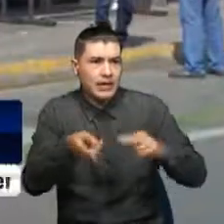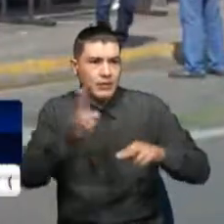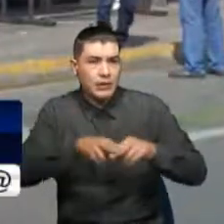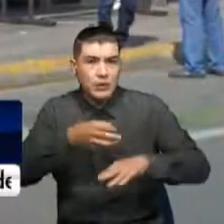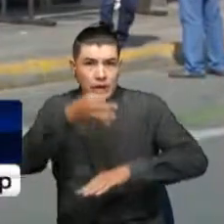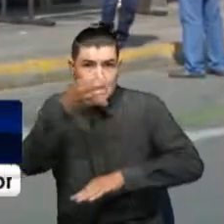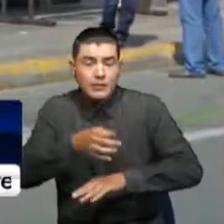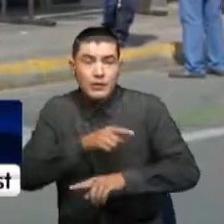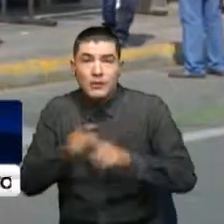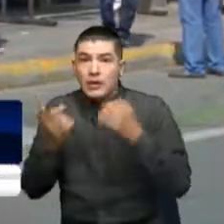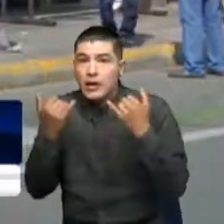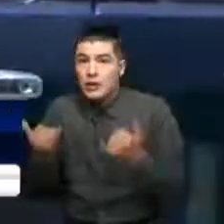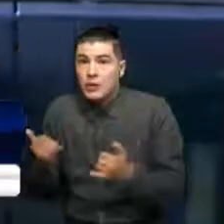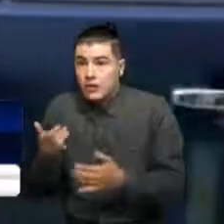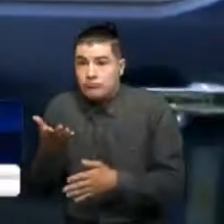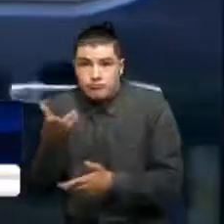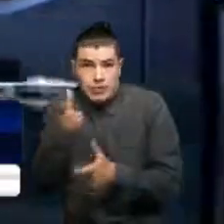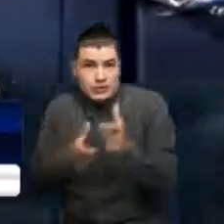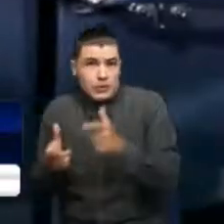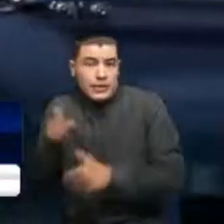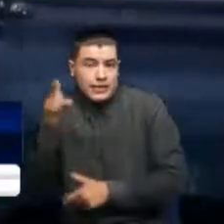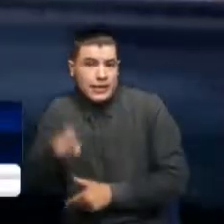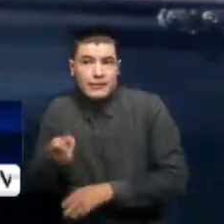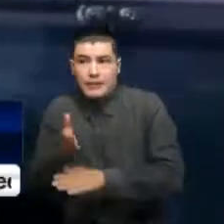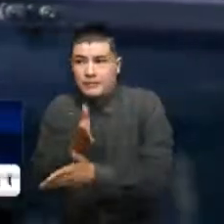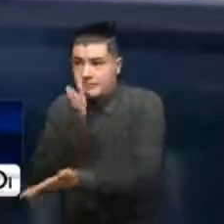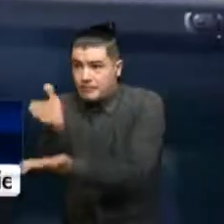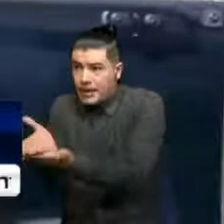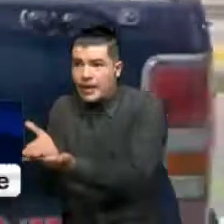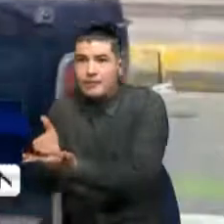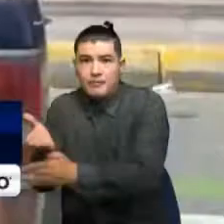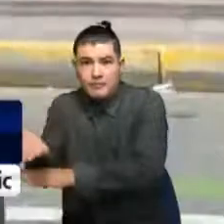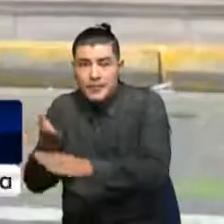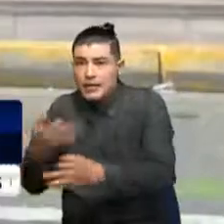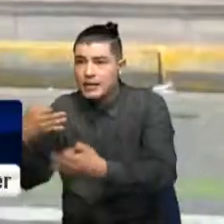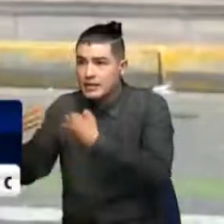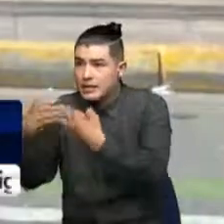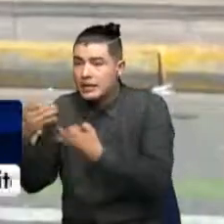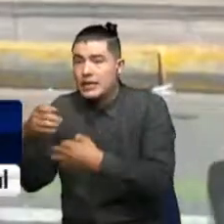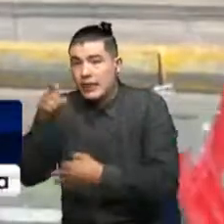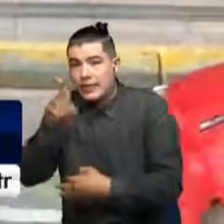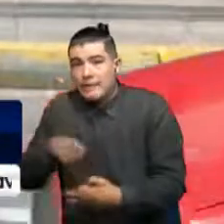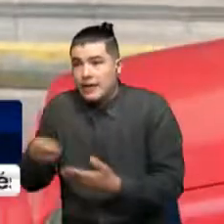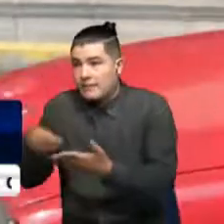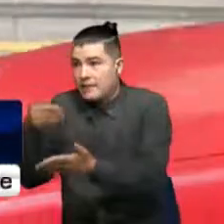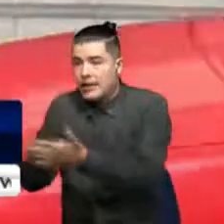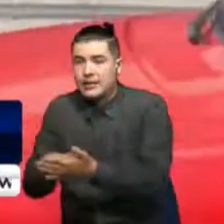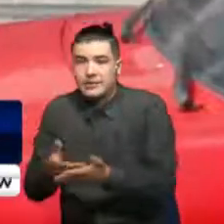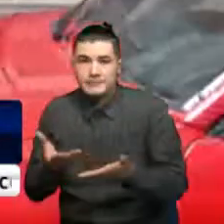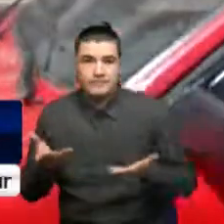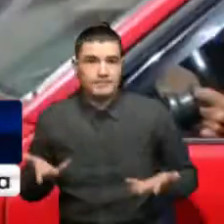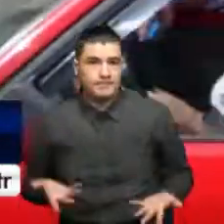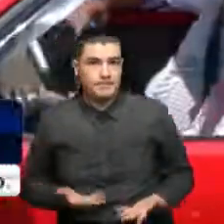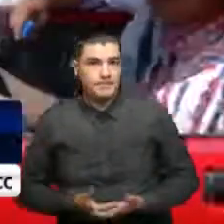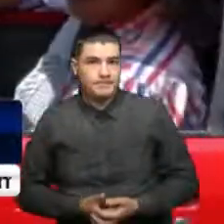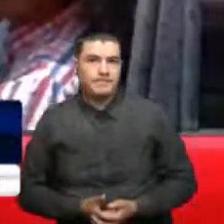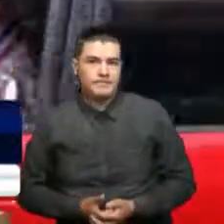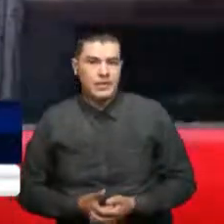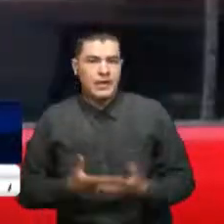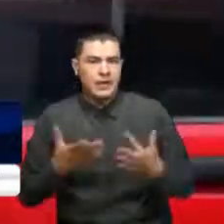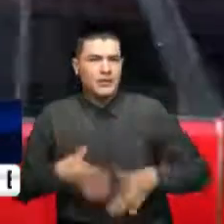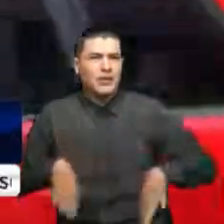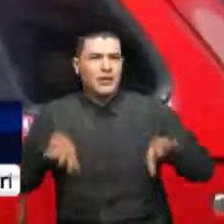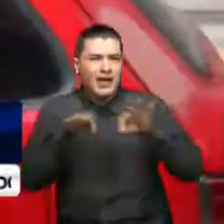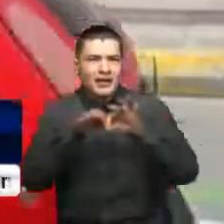es seguir reclamando y pagar analizado todo lo anterior esto indica que es indispensable que los